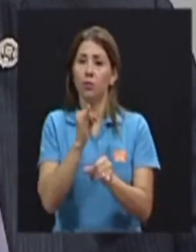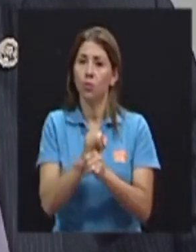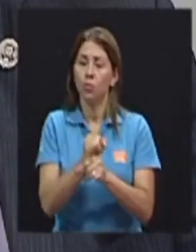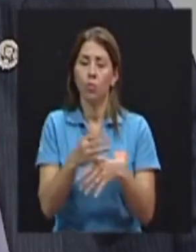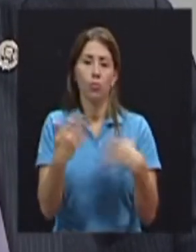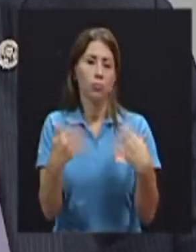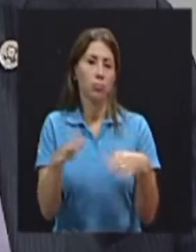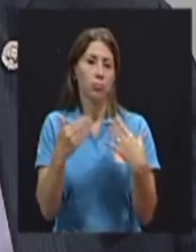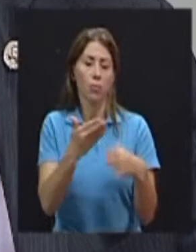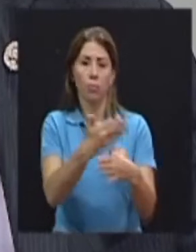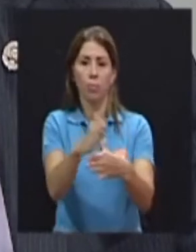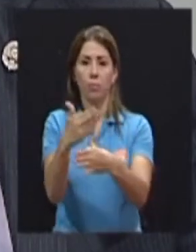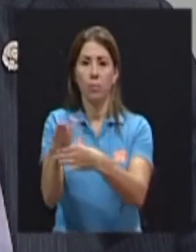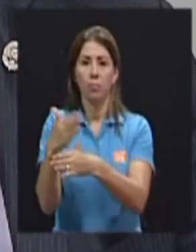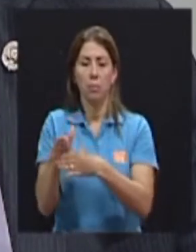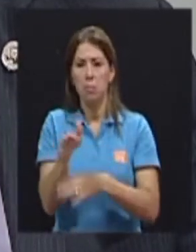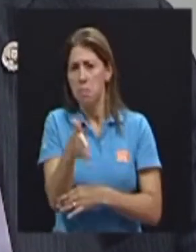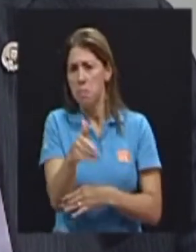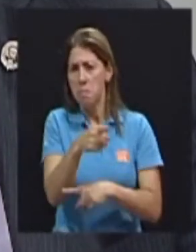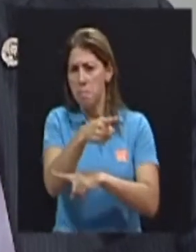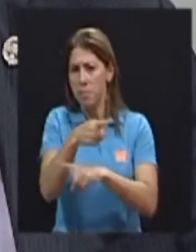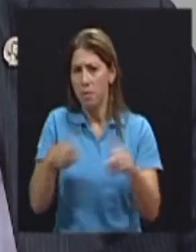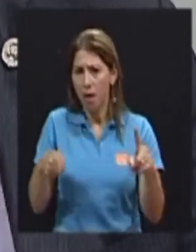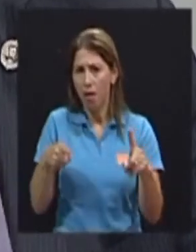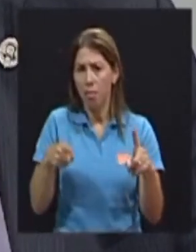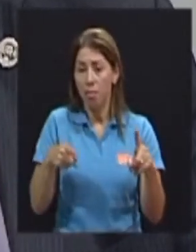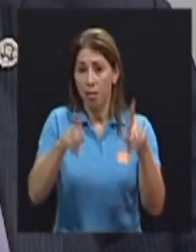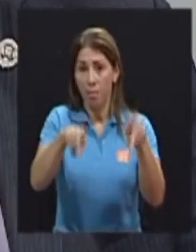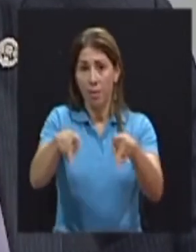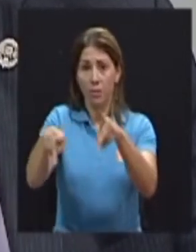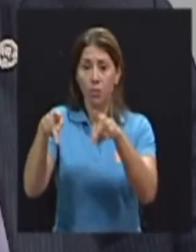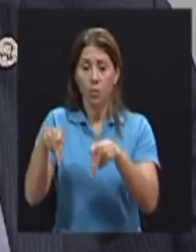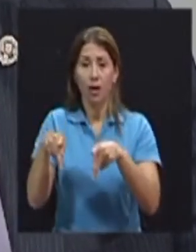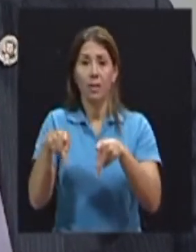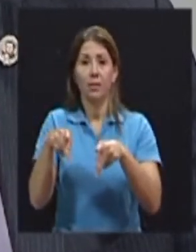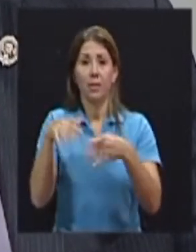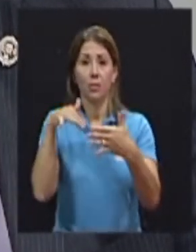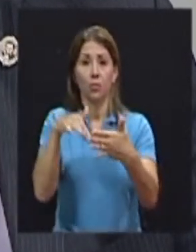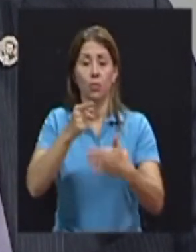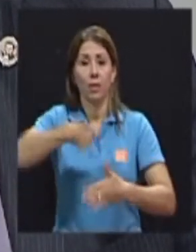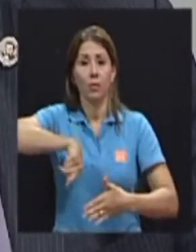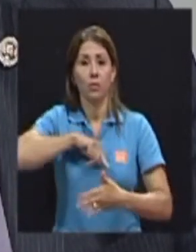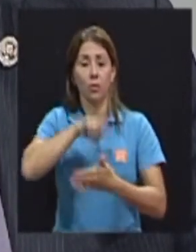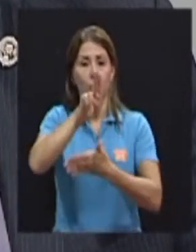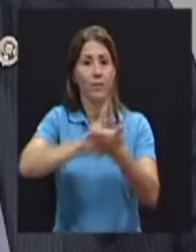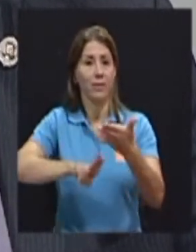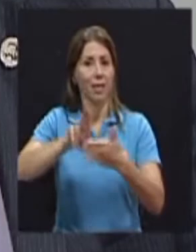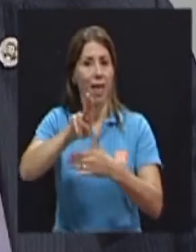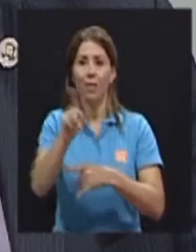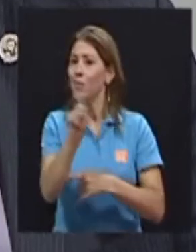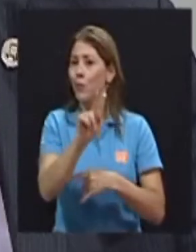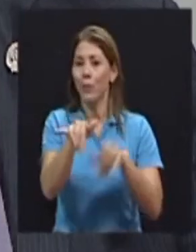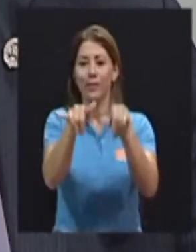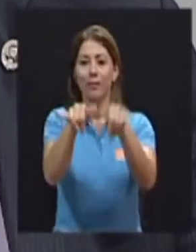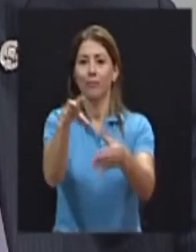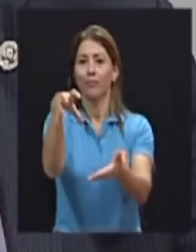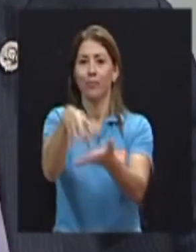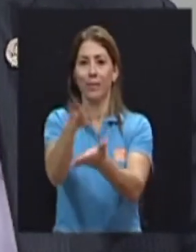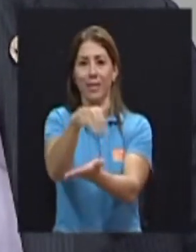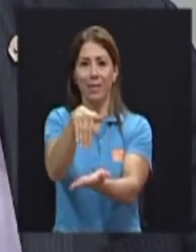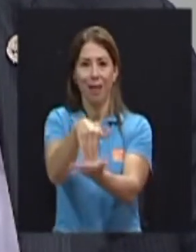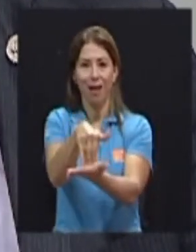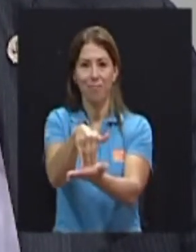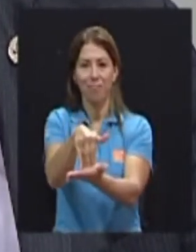de la matrícula de nuestra universidad no está en la sede central. Qué bueno. La sede central tiene solo la mitad más o